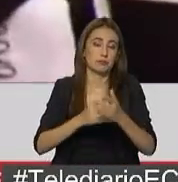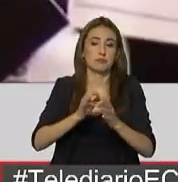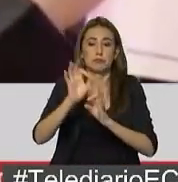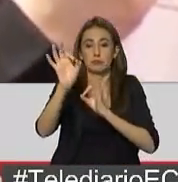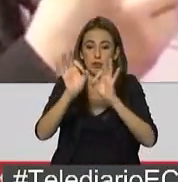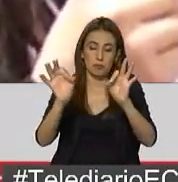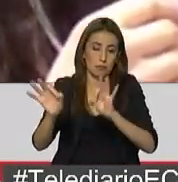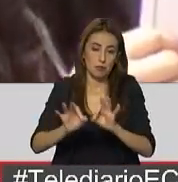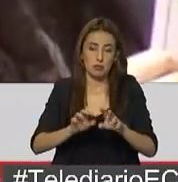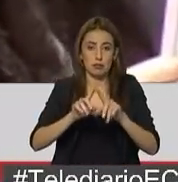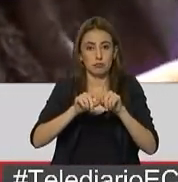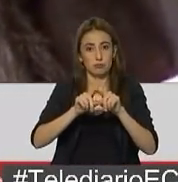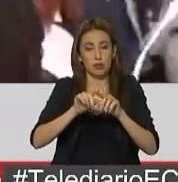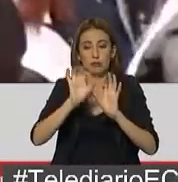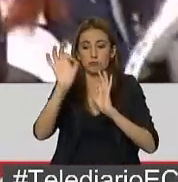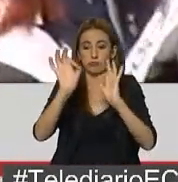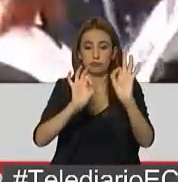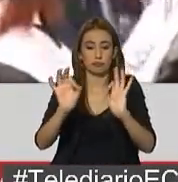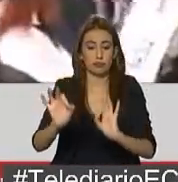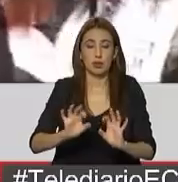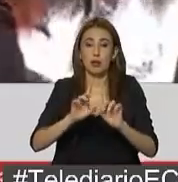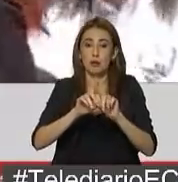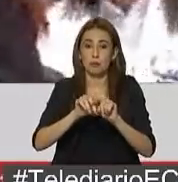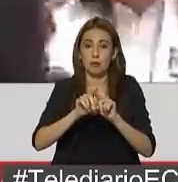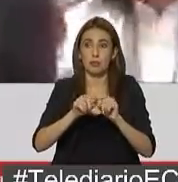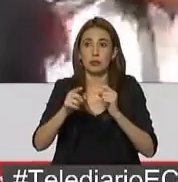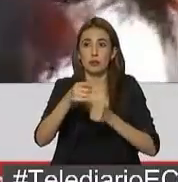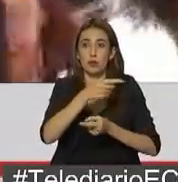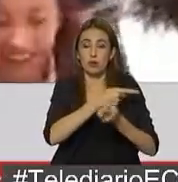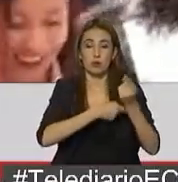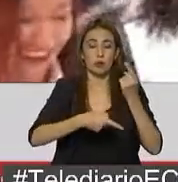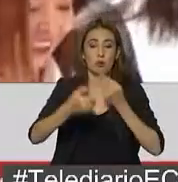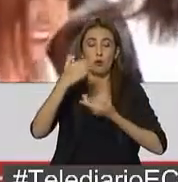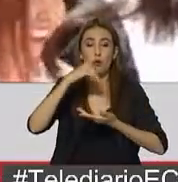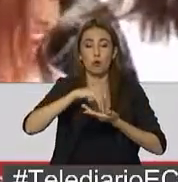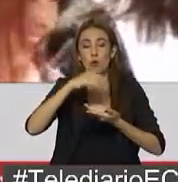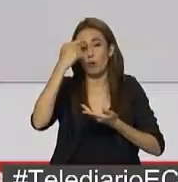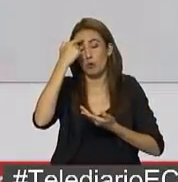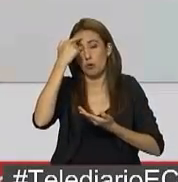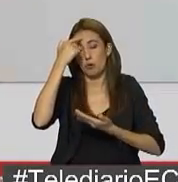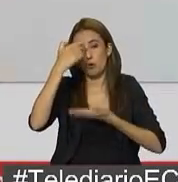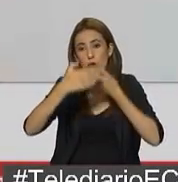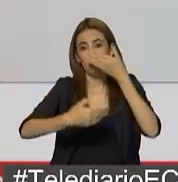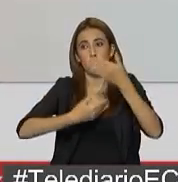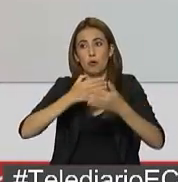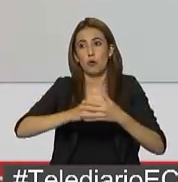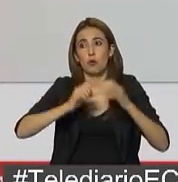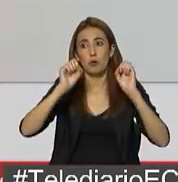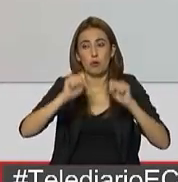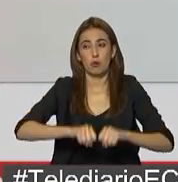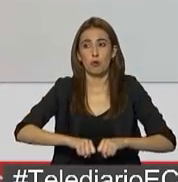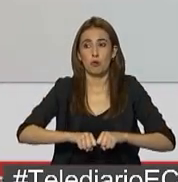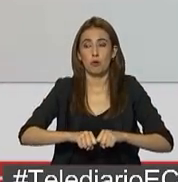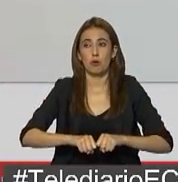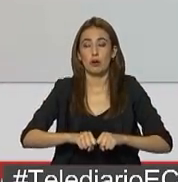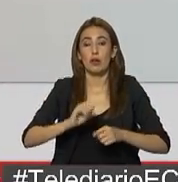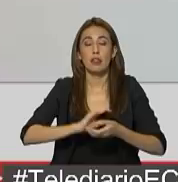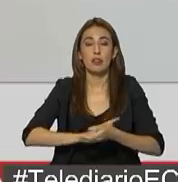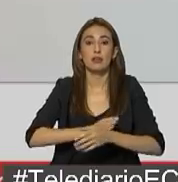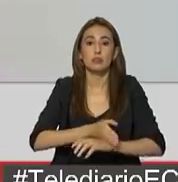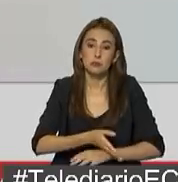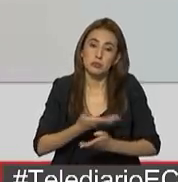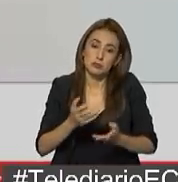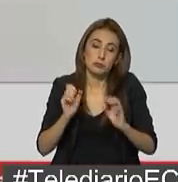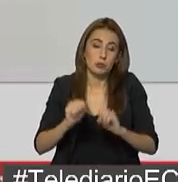función de cómo es nuestro retorno, posiblemente podríamos incluso pensar en hacer a posteriori